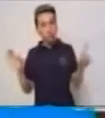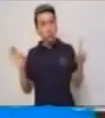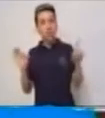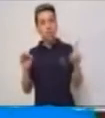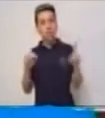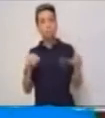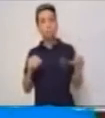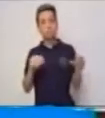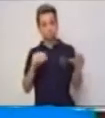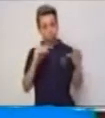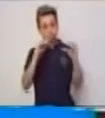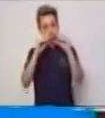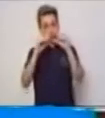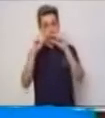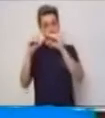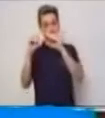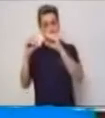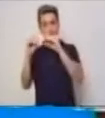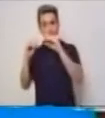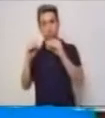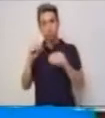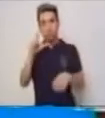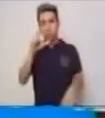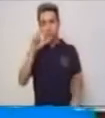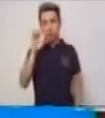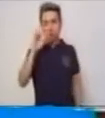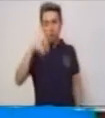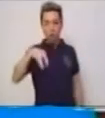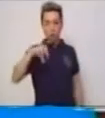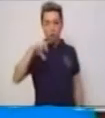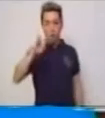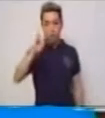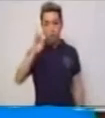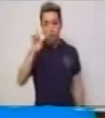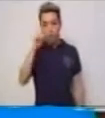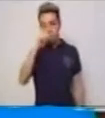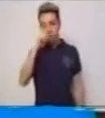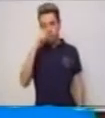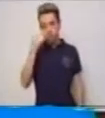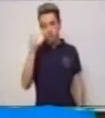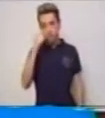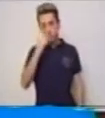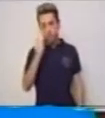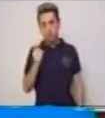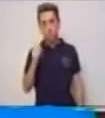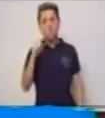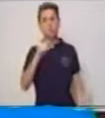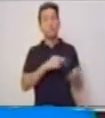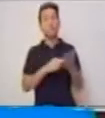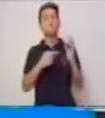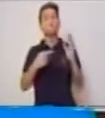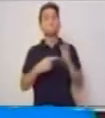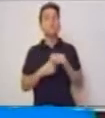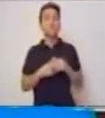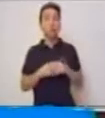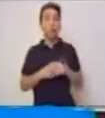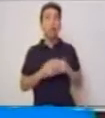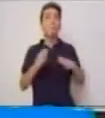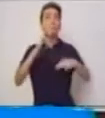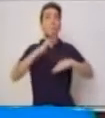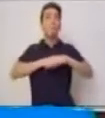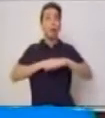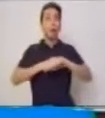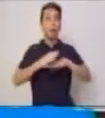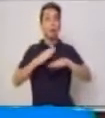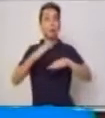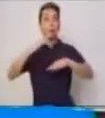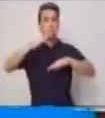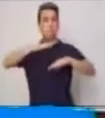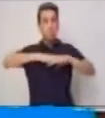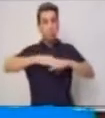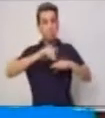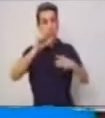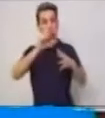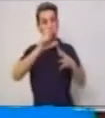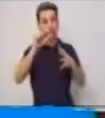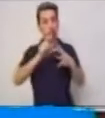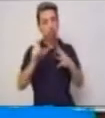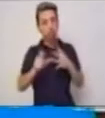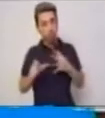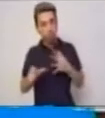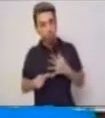simples, un solo elemento. En las compuestas van a estar compuestas por más elementos. Es